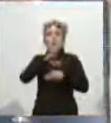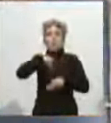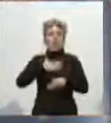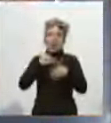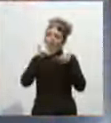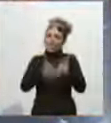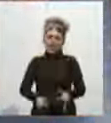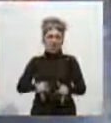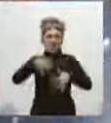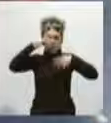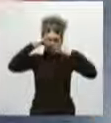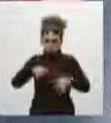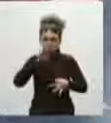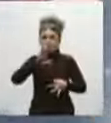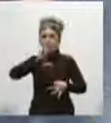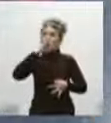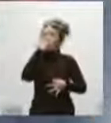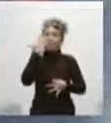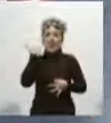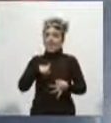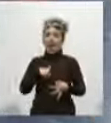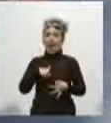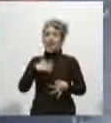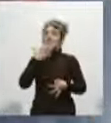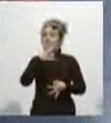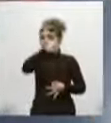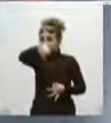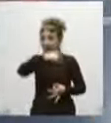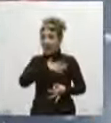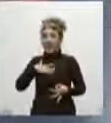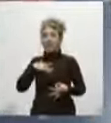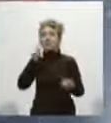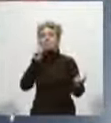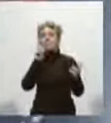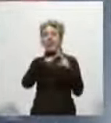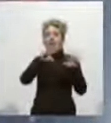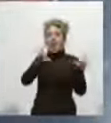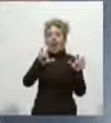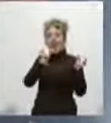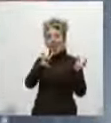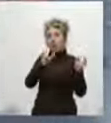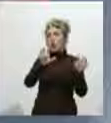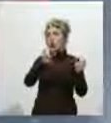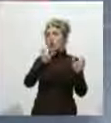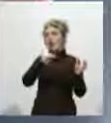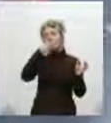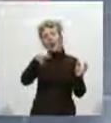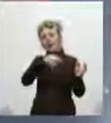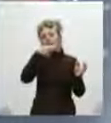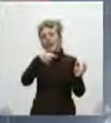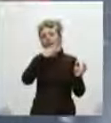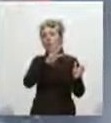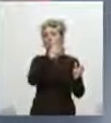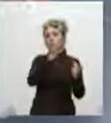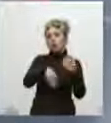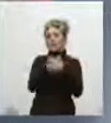carnaval. Si ustedes quieren, nosotros nos volveremos a encontrar, como saben, en la radio cada tarde en Canarias Radio La Autonómica de 4 a